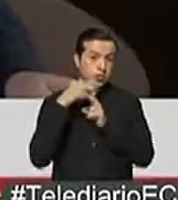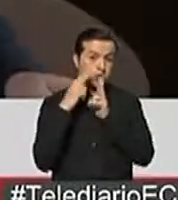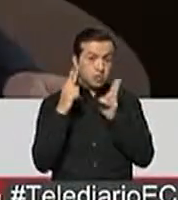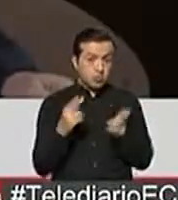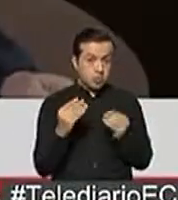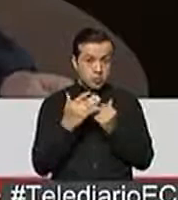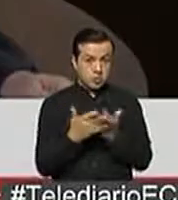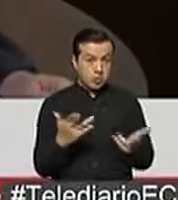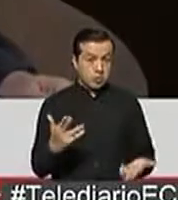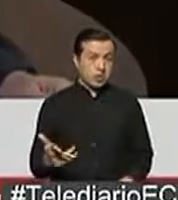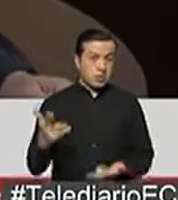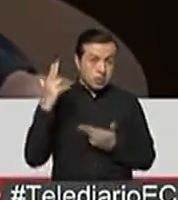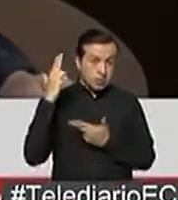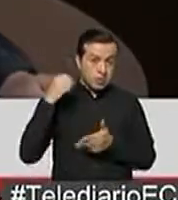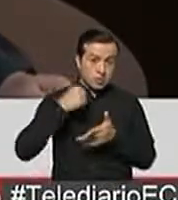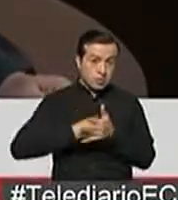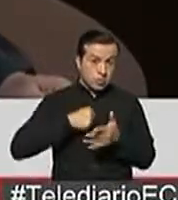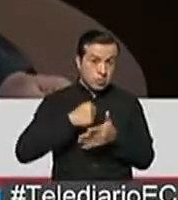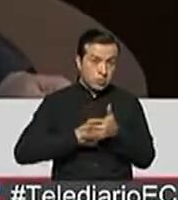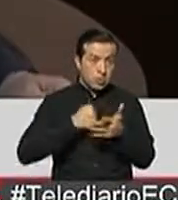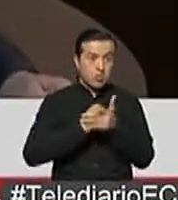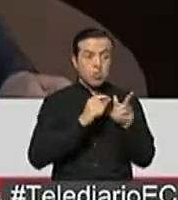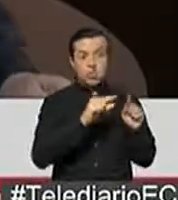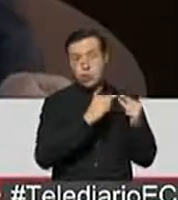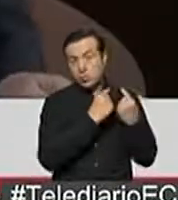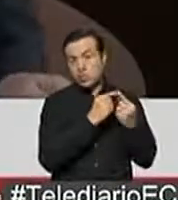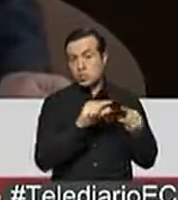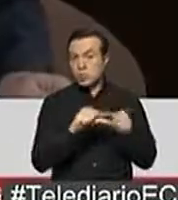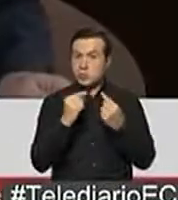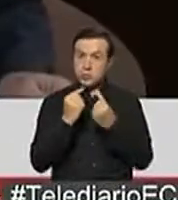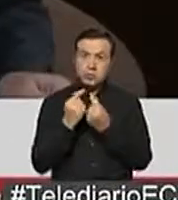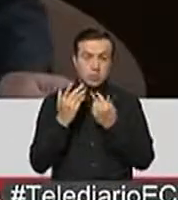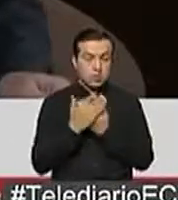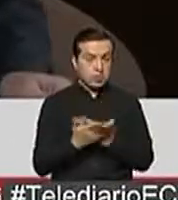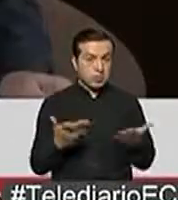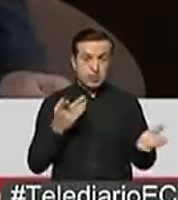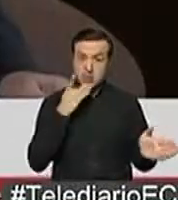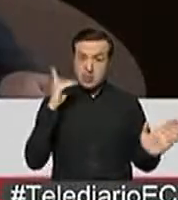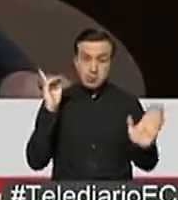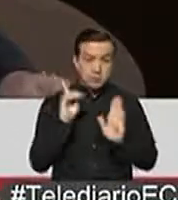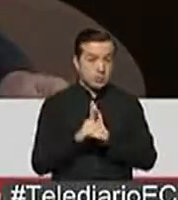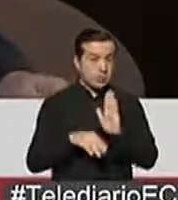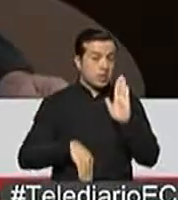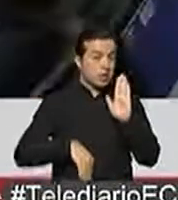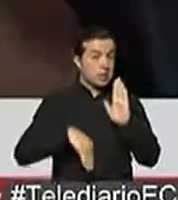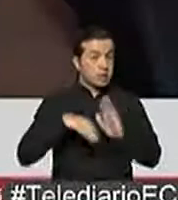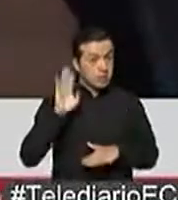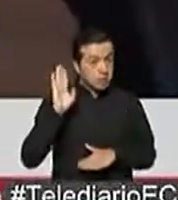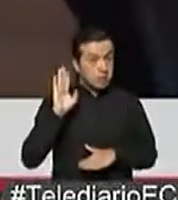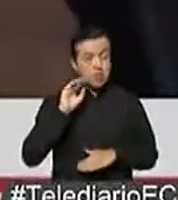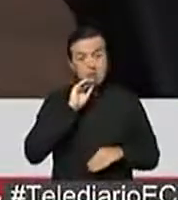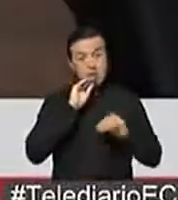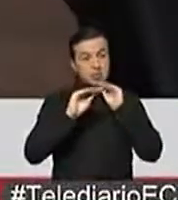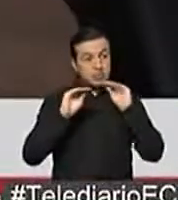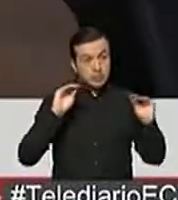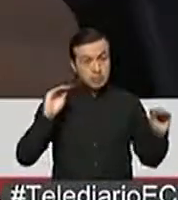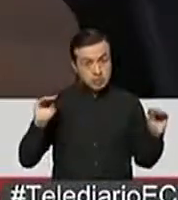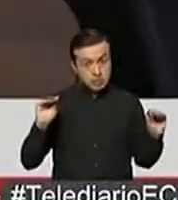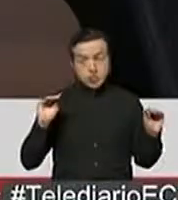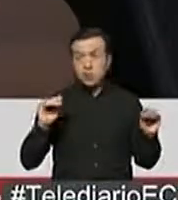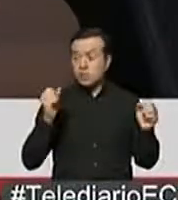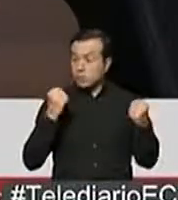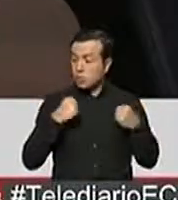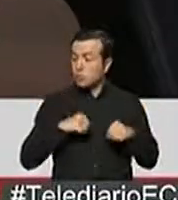de militares en su lucha contra los grupos armados ilegales. Entre las denuncias más graves, Barreras afirmó que en una